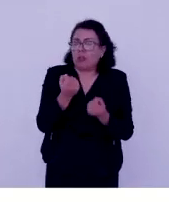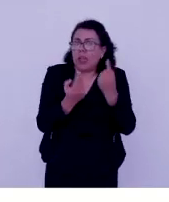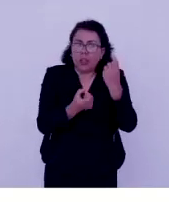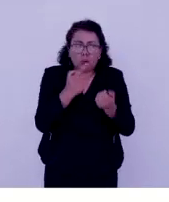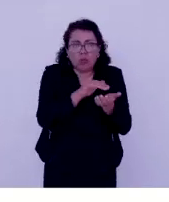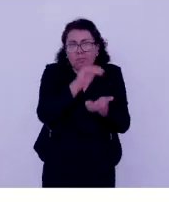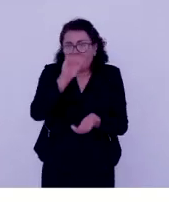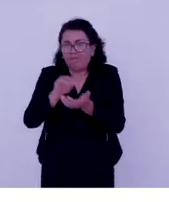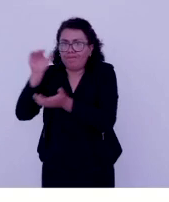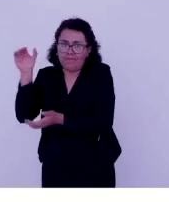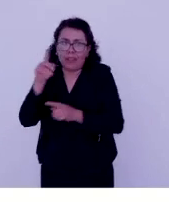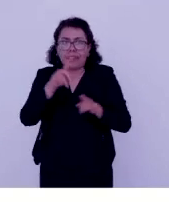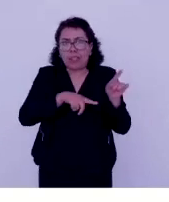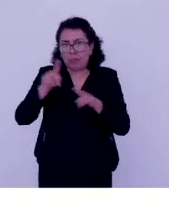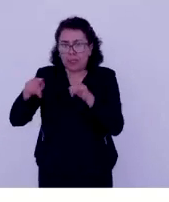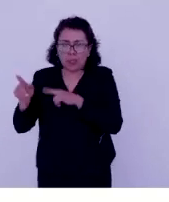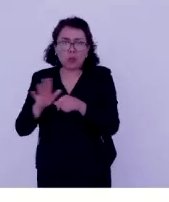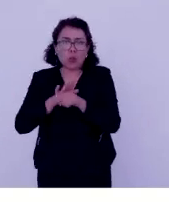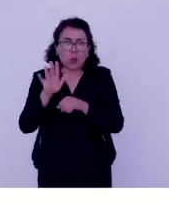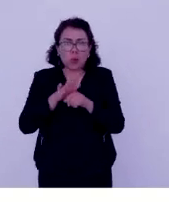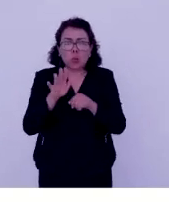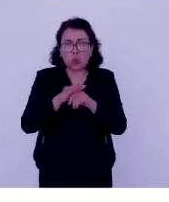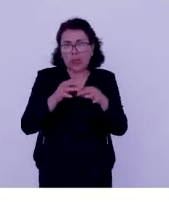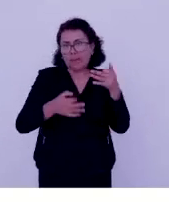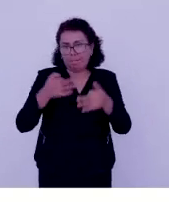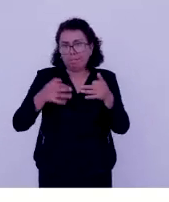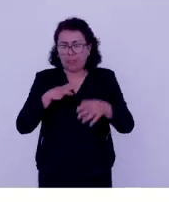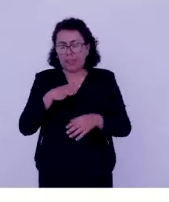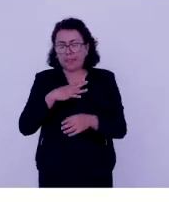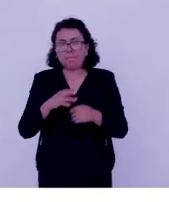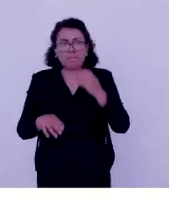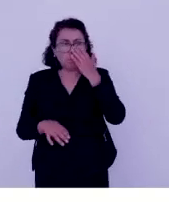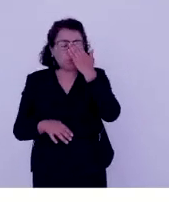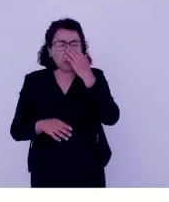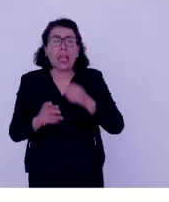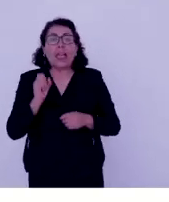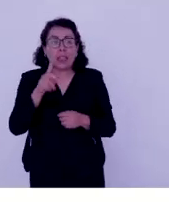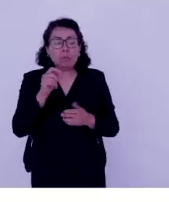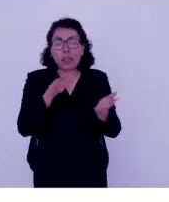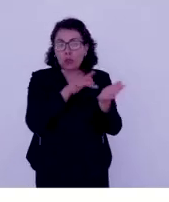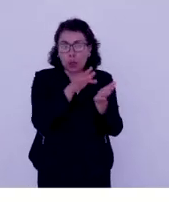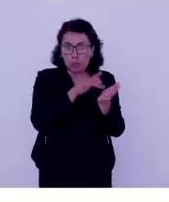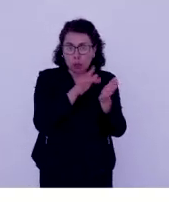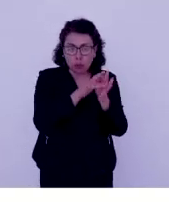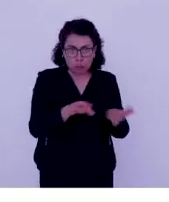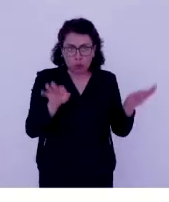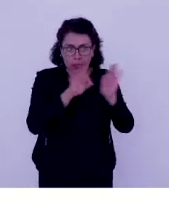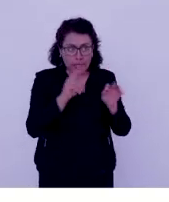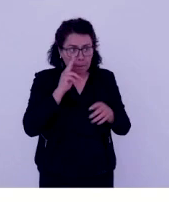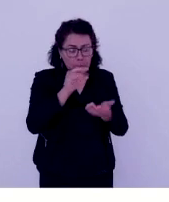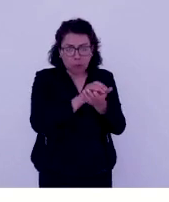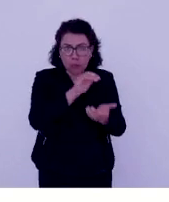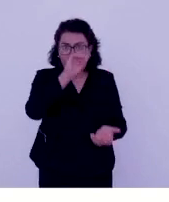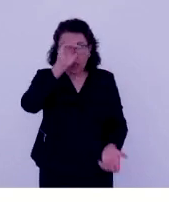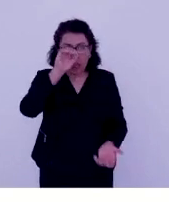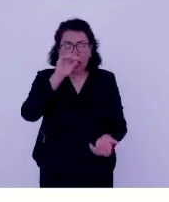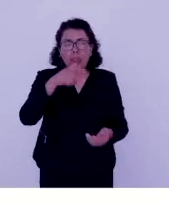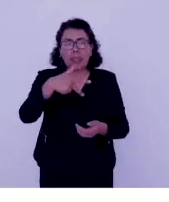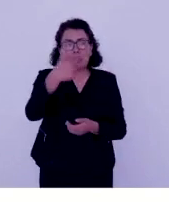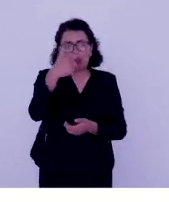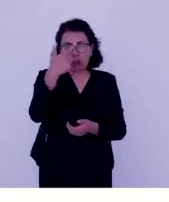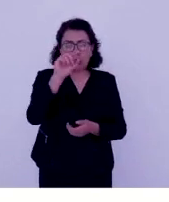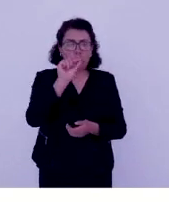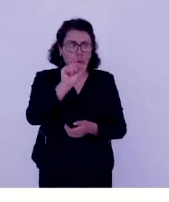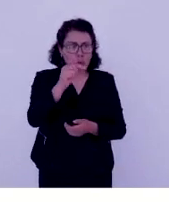específicos por materia la coordinación de actuarios que es una un área de apoyo jurisdiccional reporta incrementos en medidas urgentes del